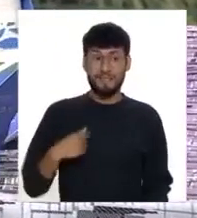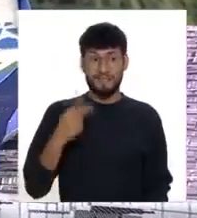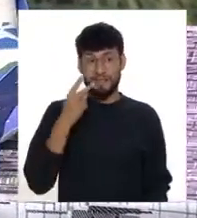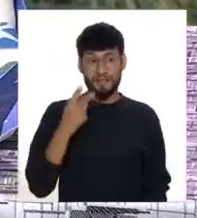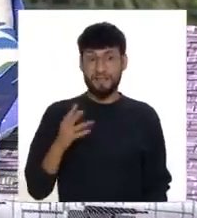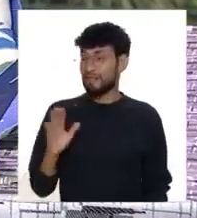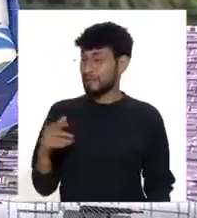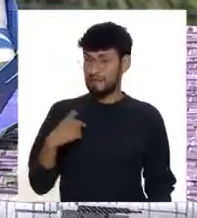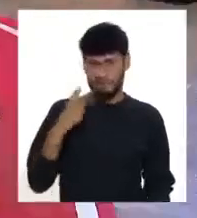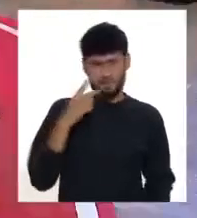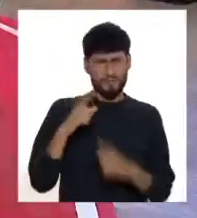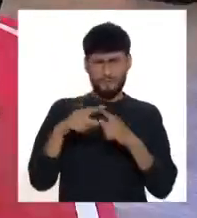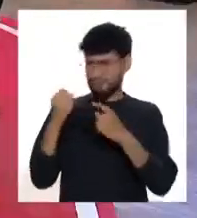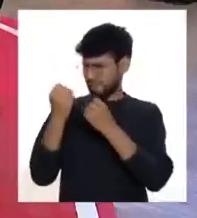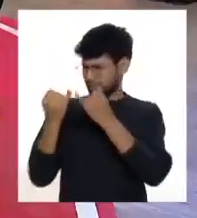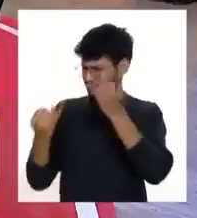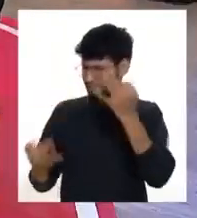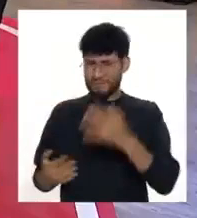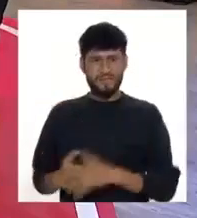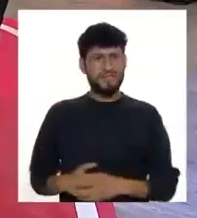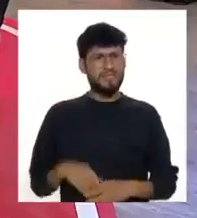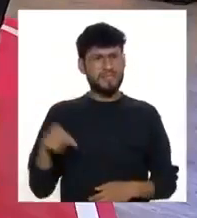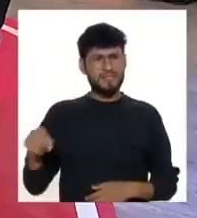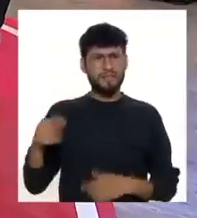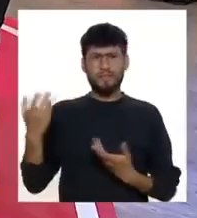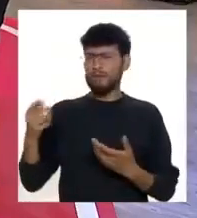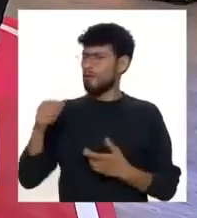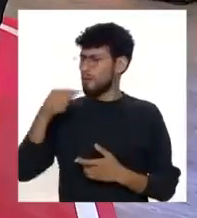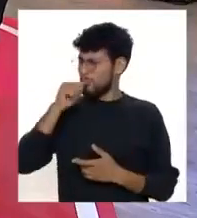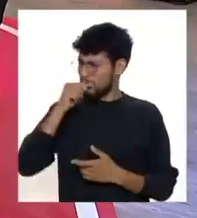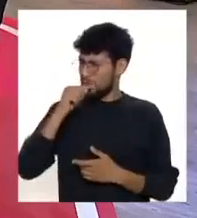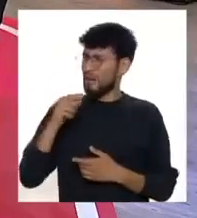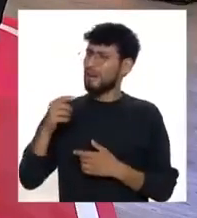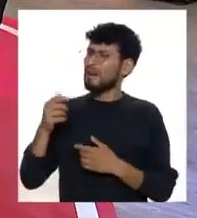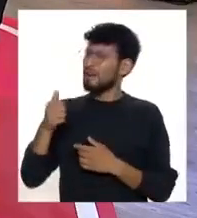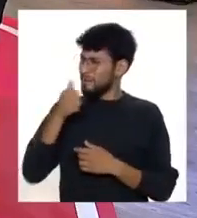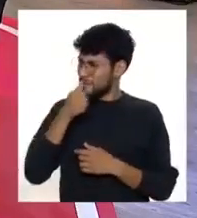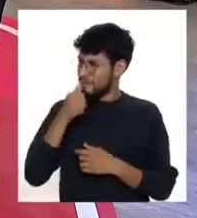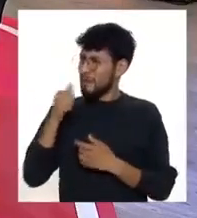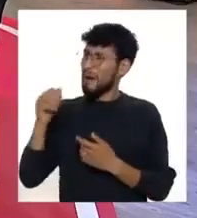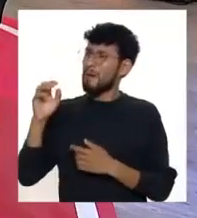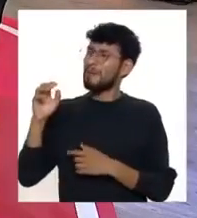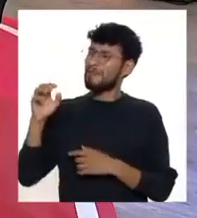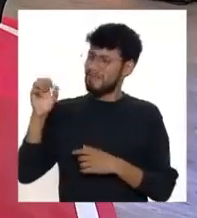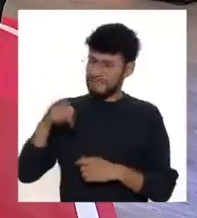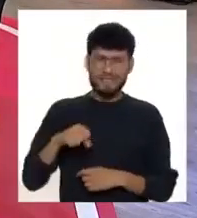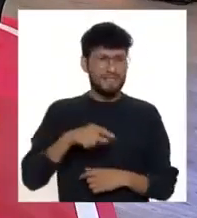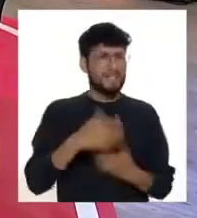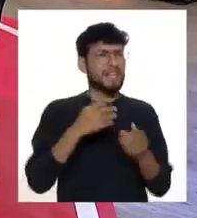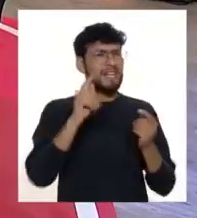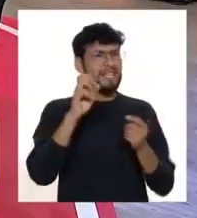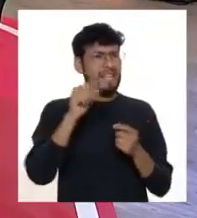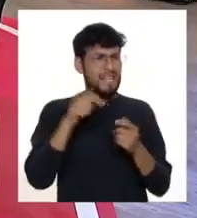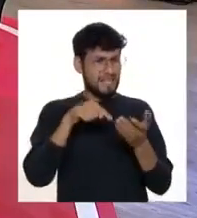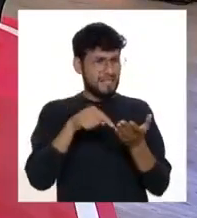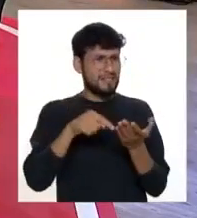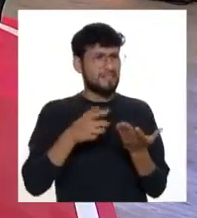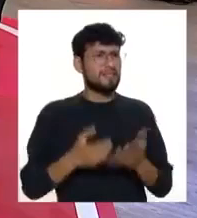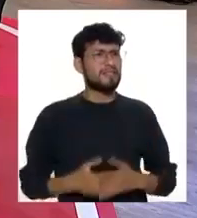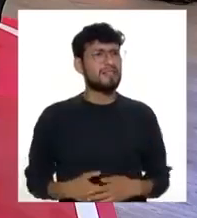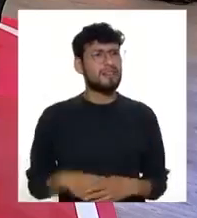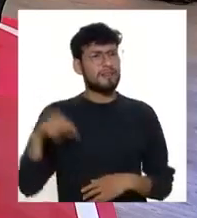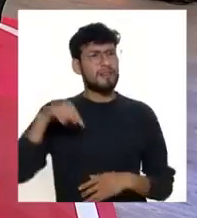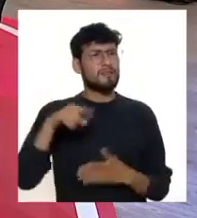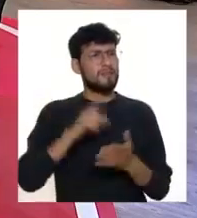también que veo varios productos sí esto son toallas higiénicas Sí exactamente son toallas higiénicas de tela de hecho